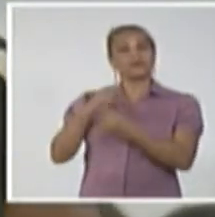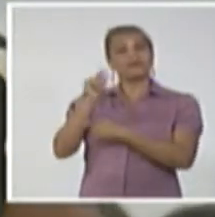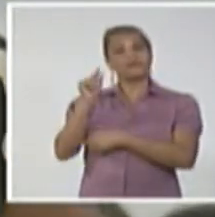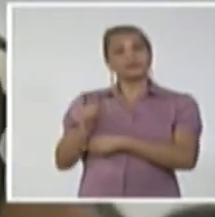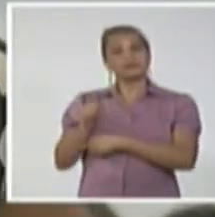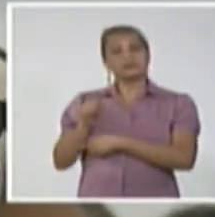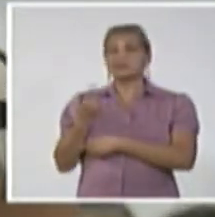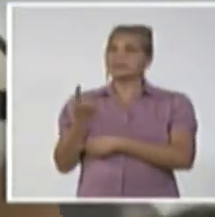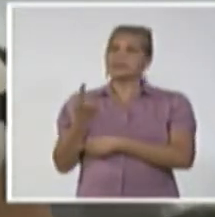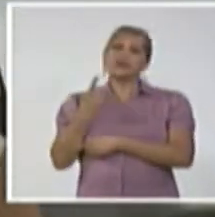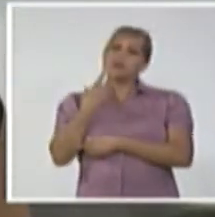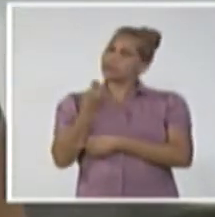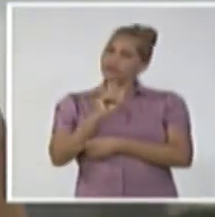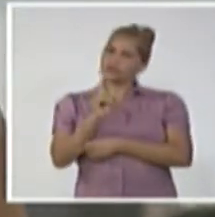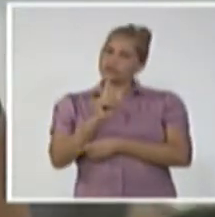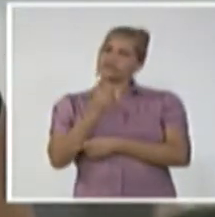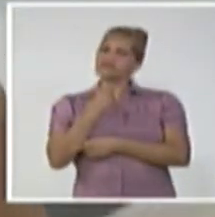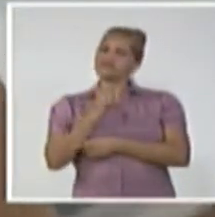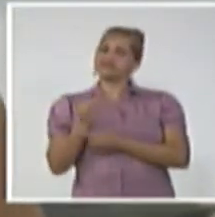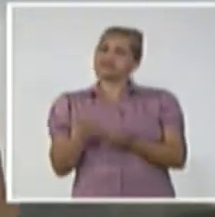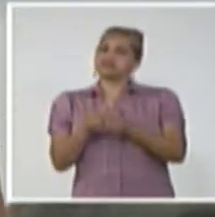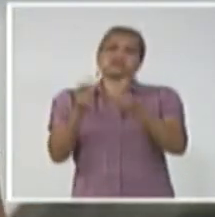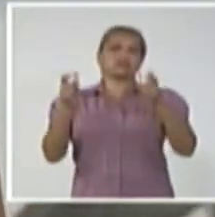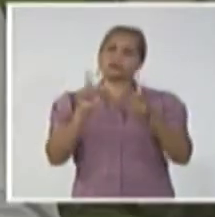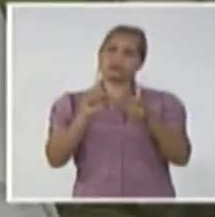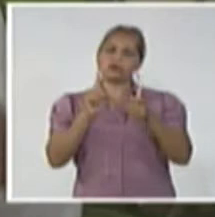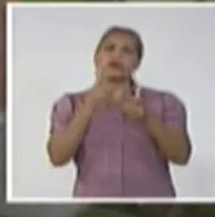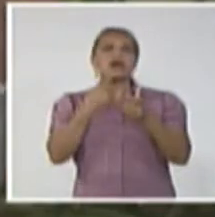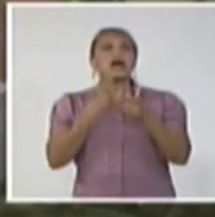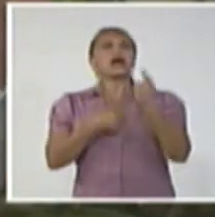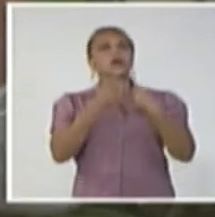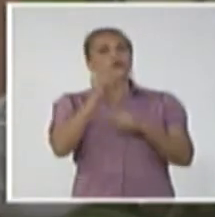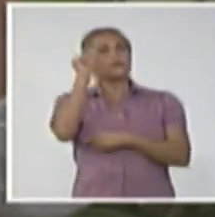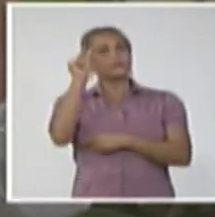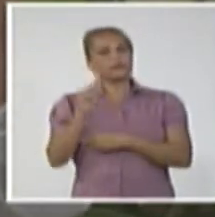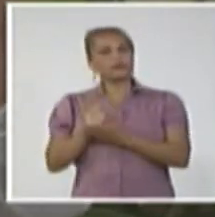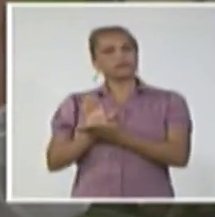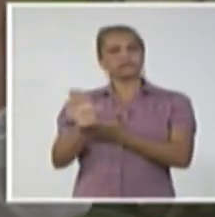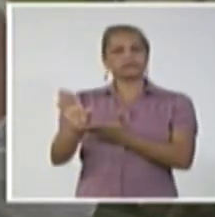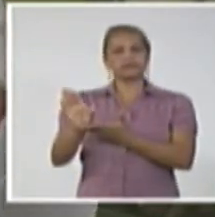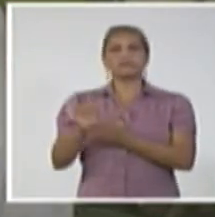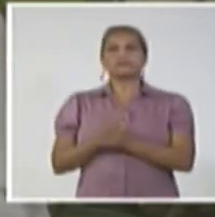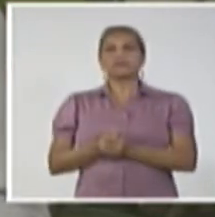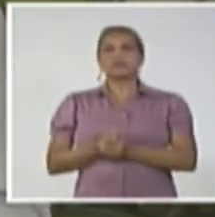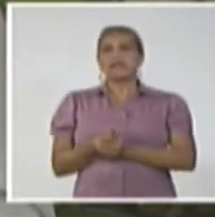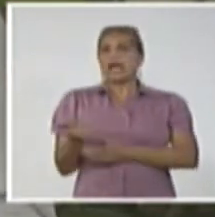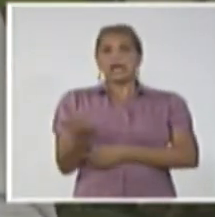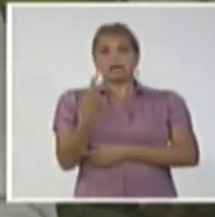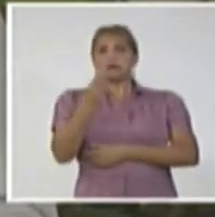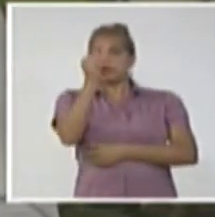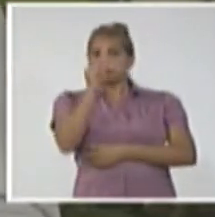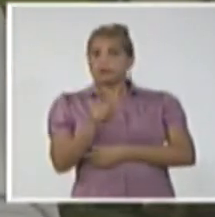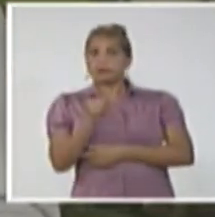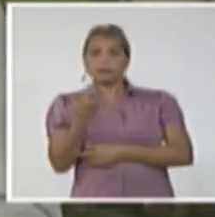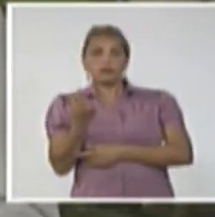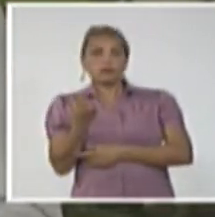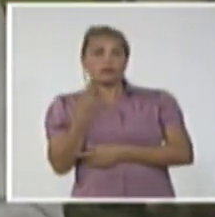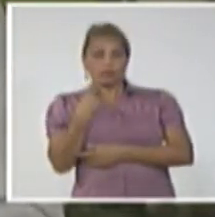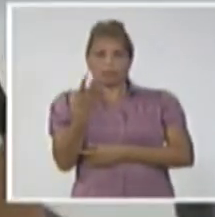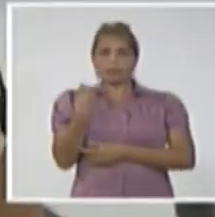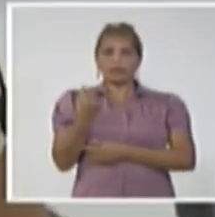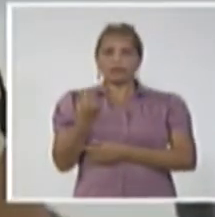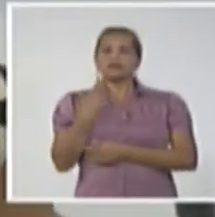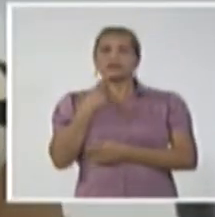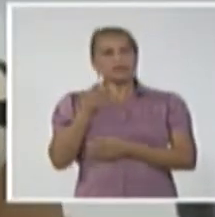a ver, muchos no, porque muchos es una palabra muy, muy abierta. A ver, con que haya un solo caso de discriminación nos tiene que... Bueno, pero muchos muy